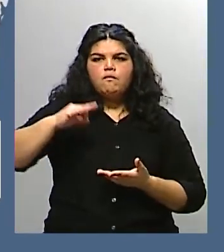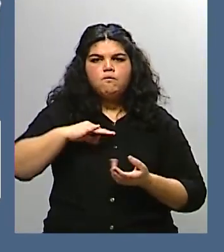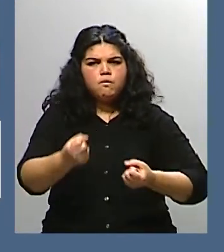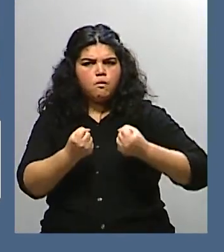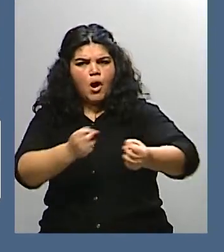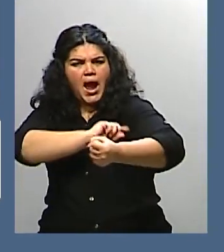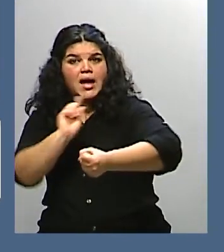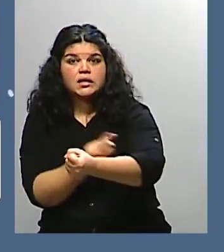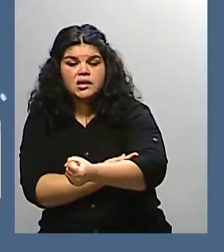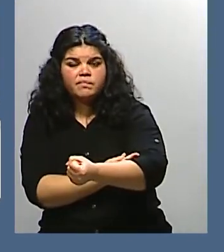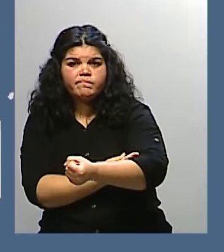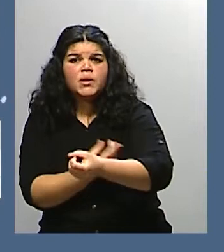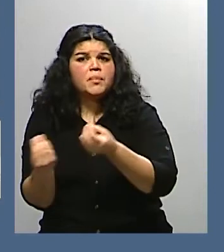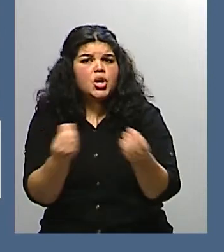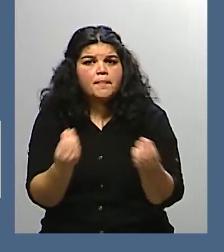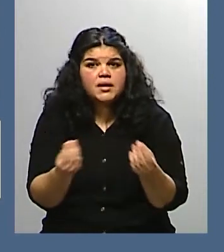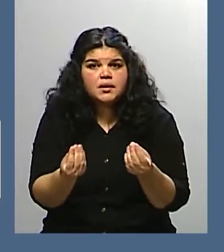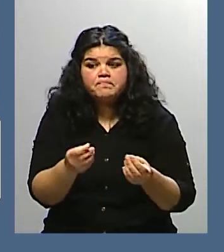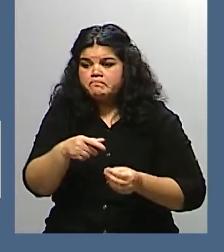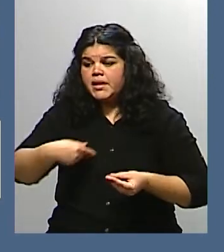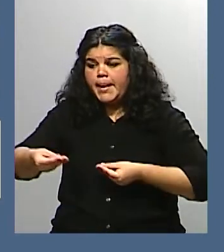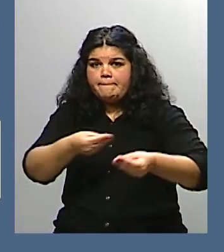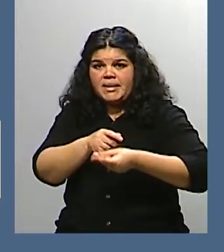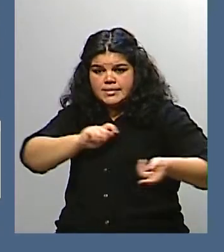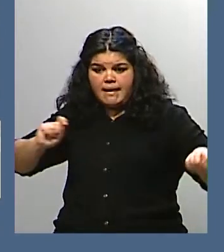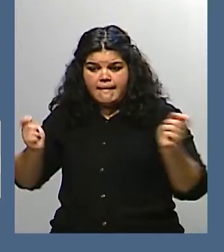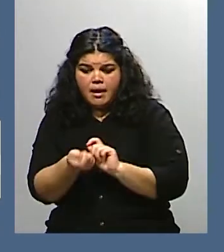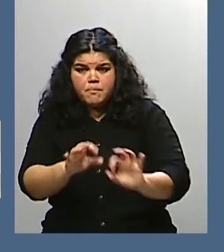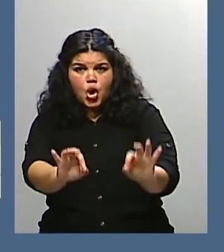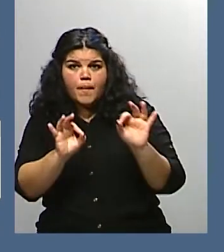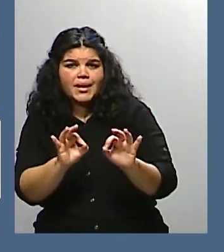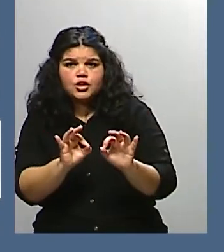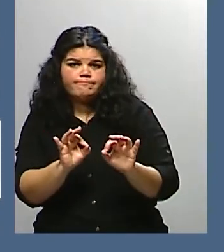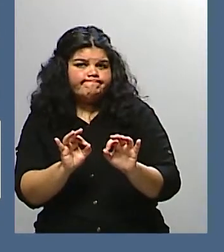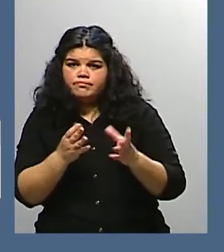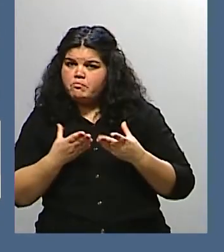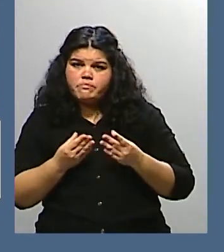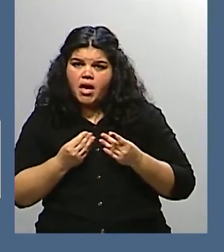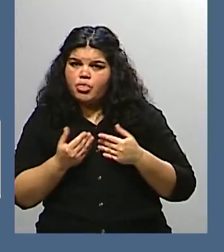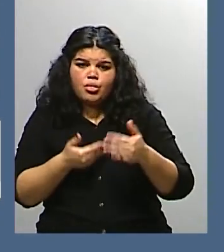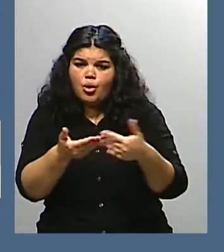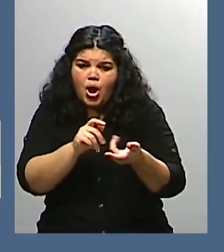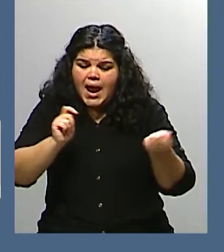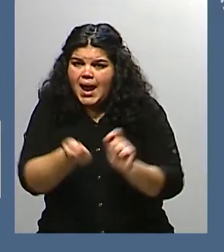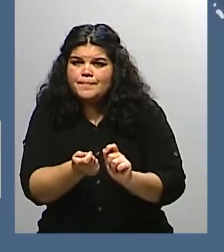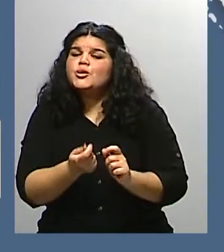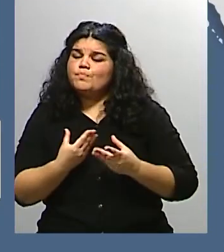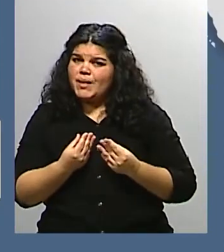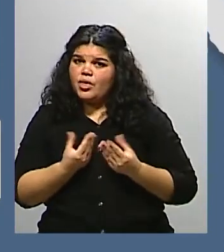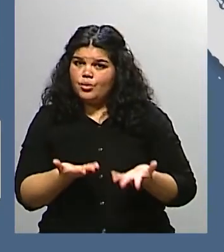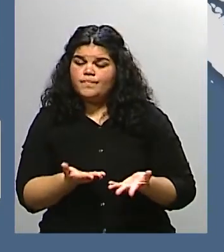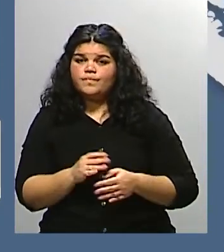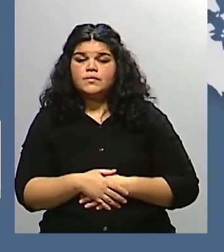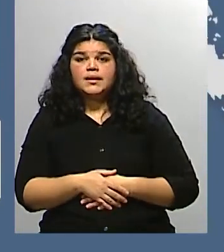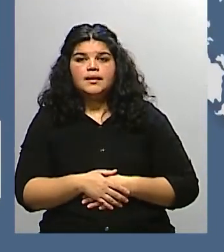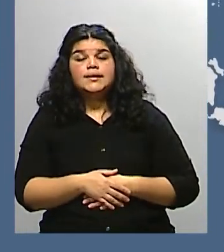todavía las empresas son muy temerosas de tomar estas decisiones. Fernando, no nos queda tiempo para más, pero nos encantaría seguir hablando de